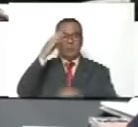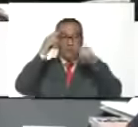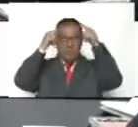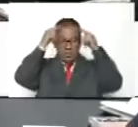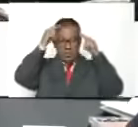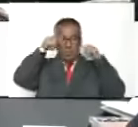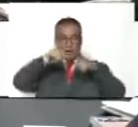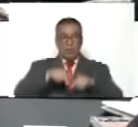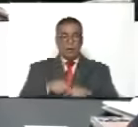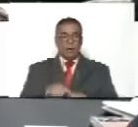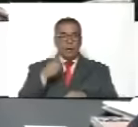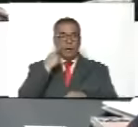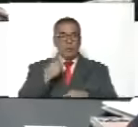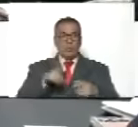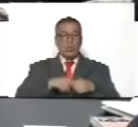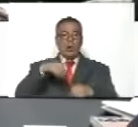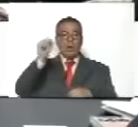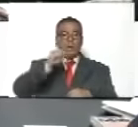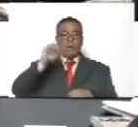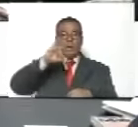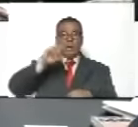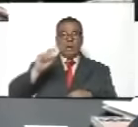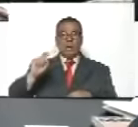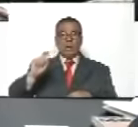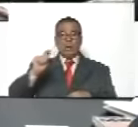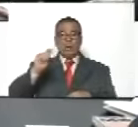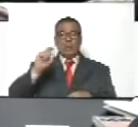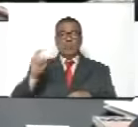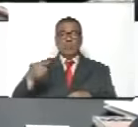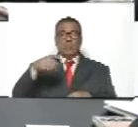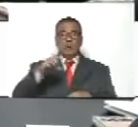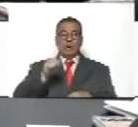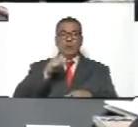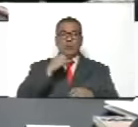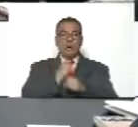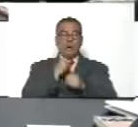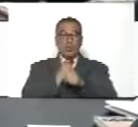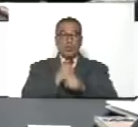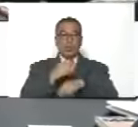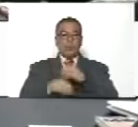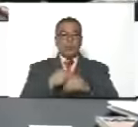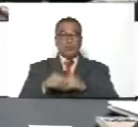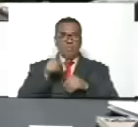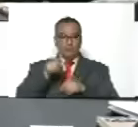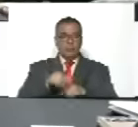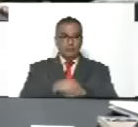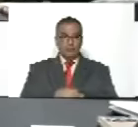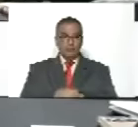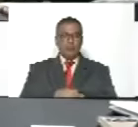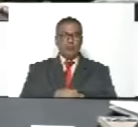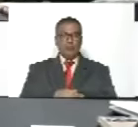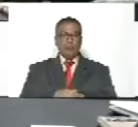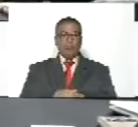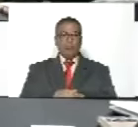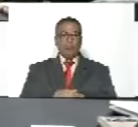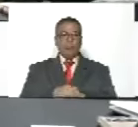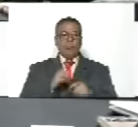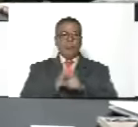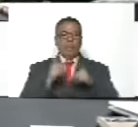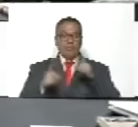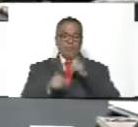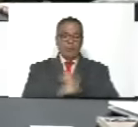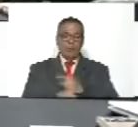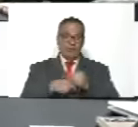Chávez, dependiente de CITGO, para asumir operaciones de alto costo, sobre todo en niños y niñas, trasplantes de